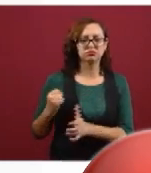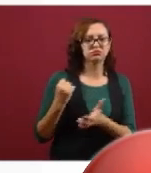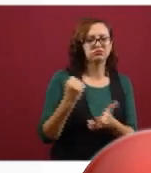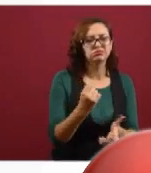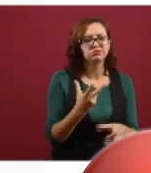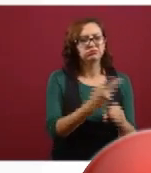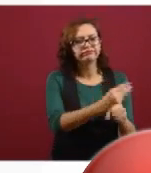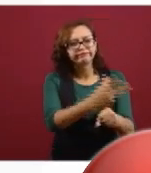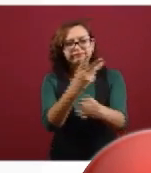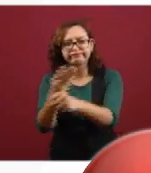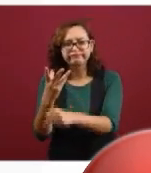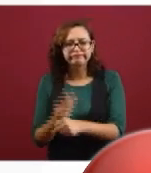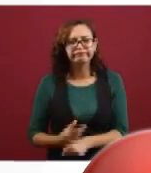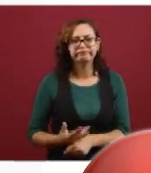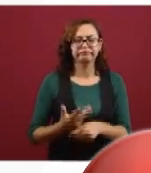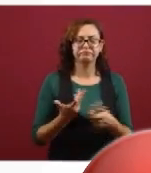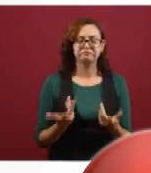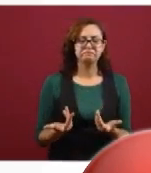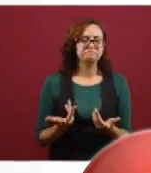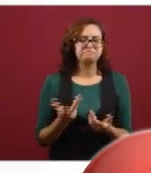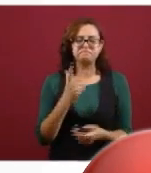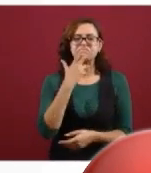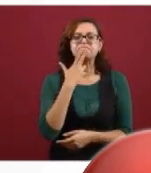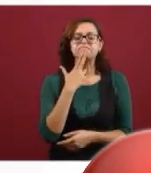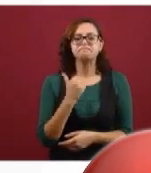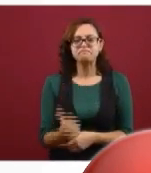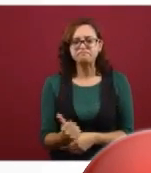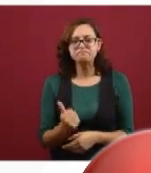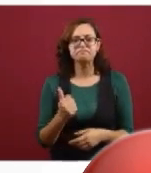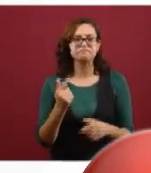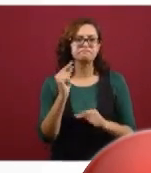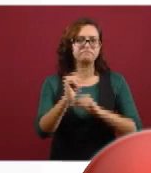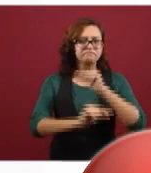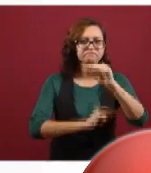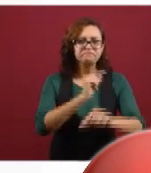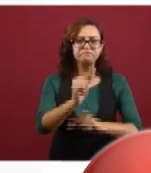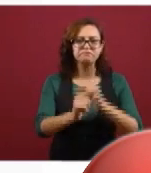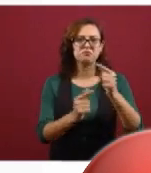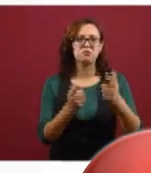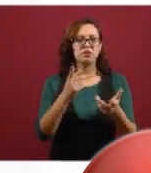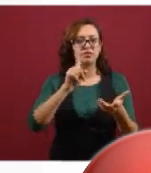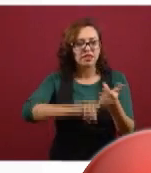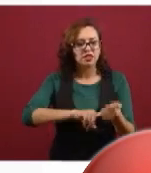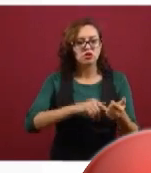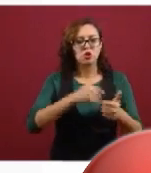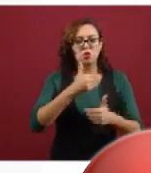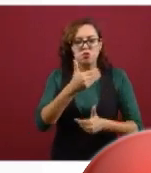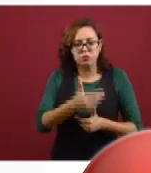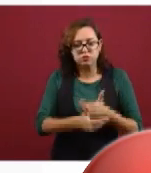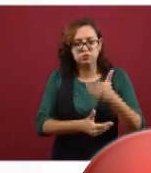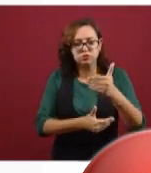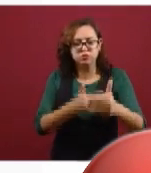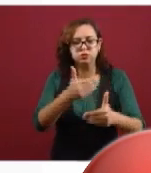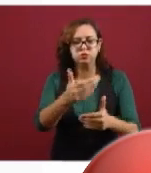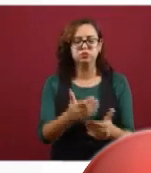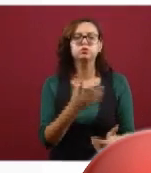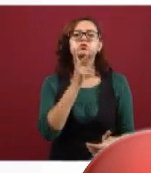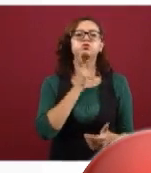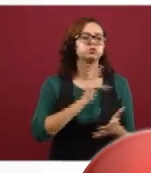para mantenimientos, y esto ocasionó la caída de los niveles de proceso del Sistema Nacional de